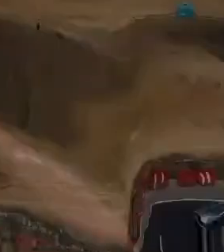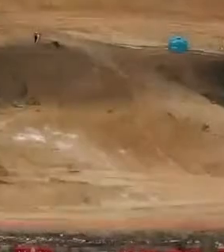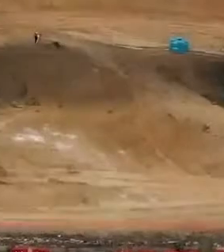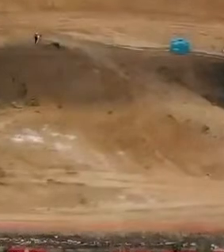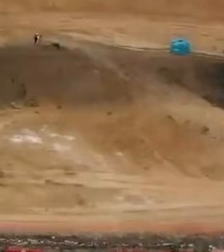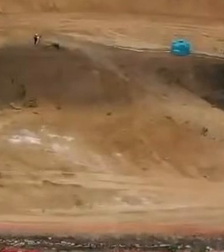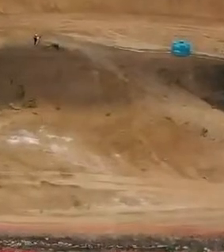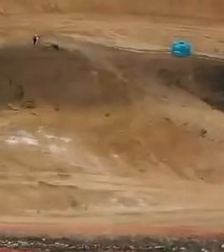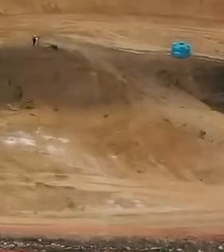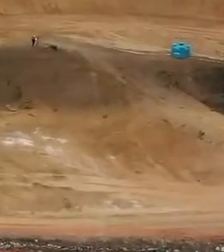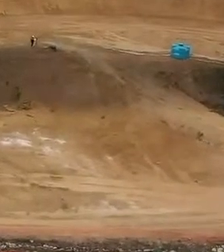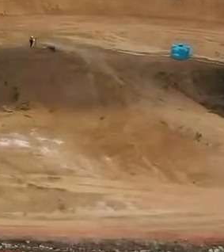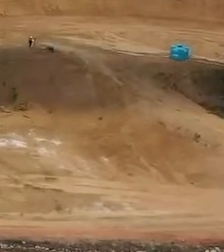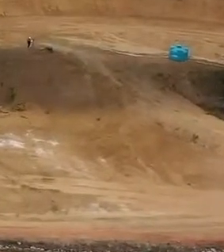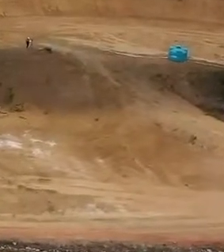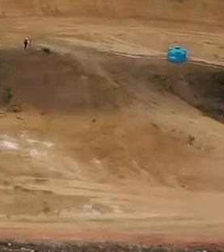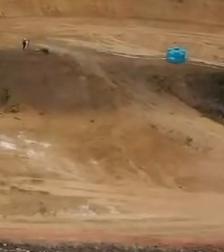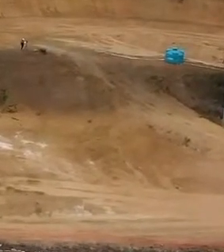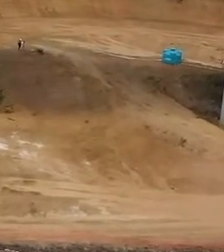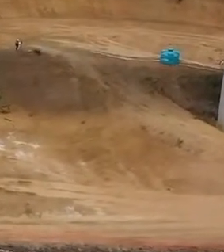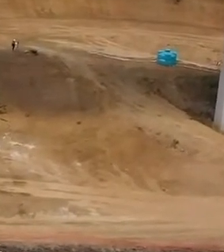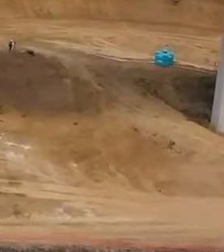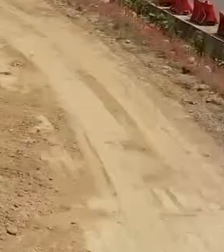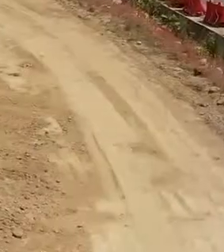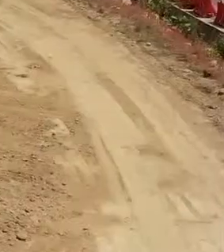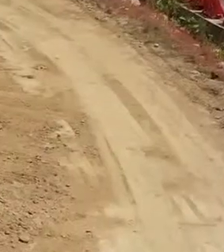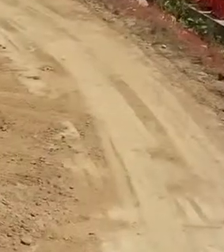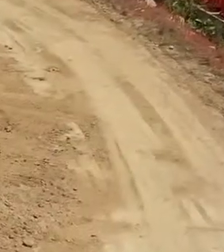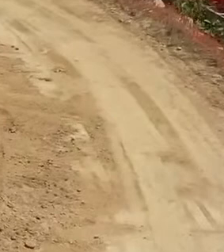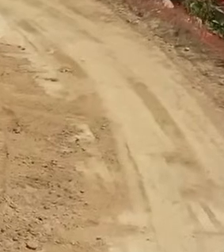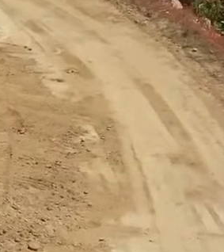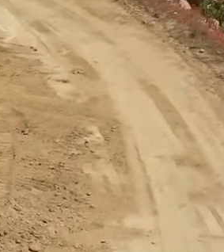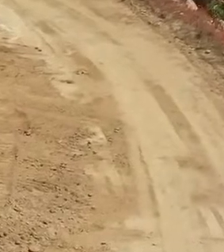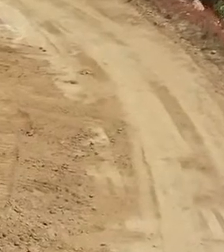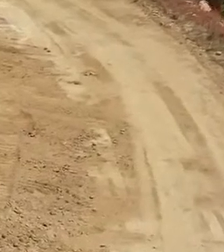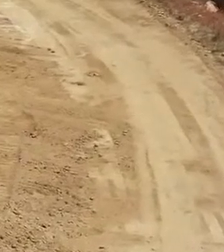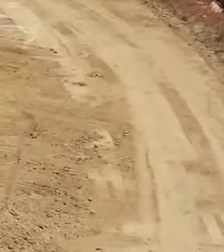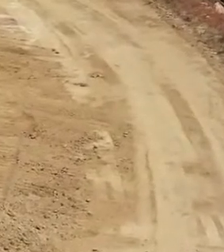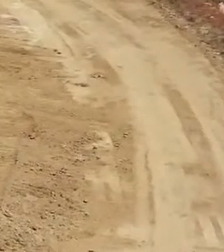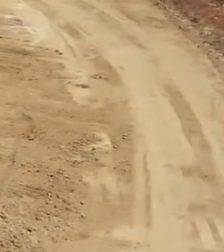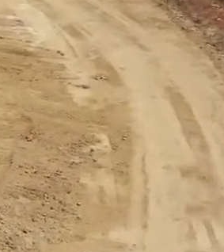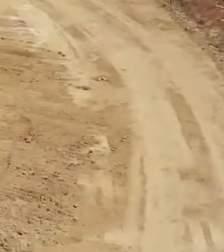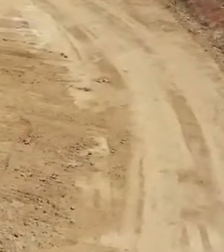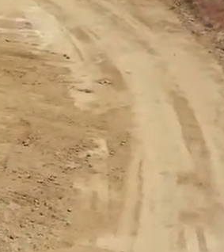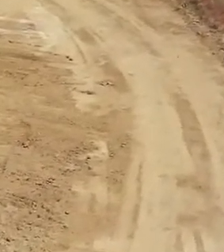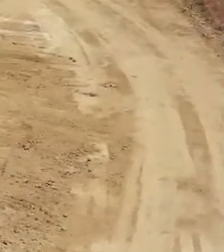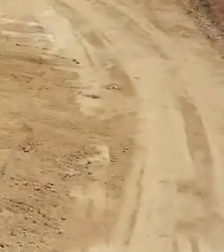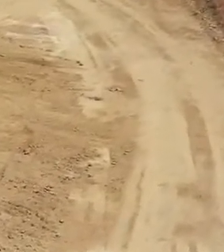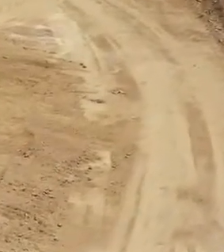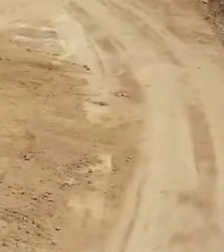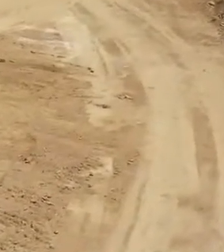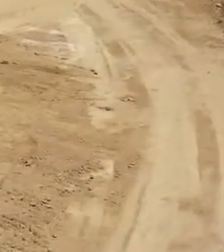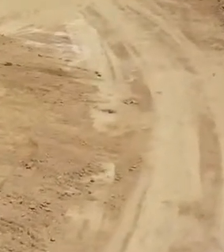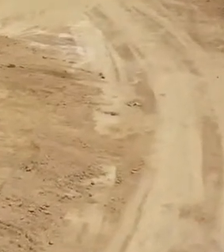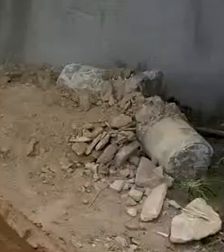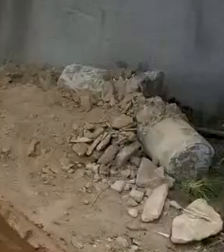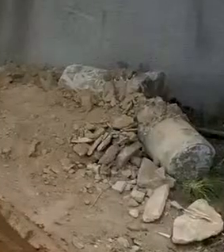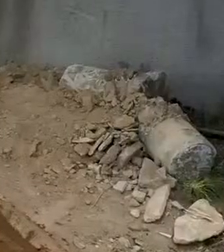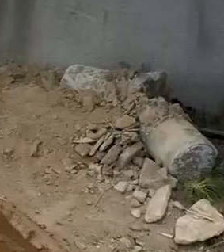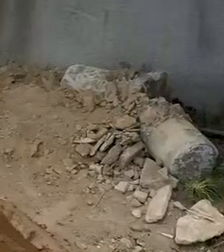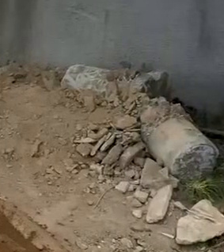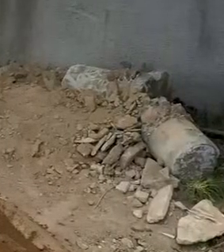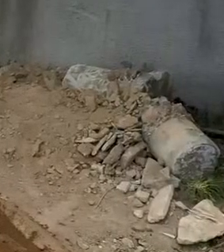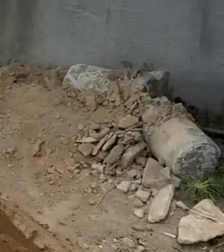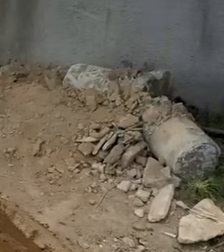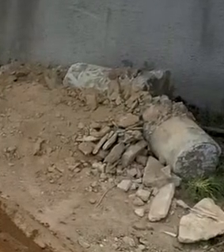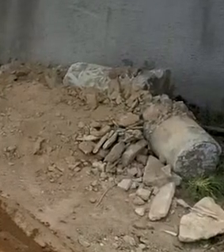Toluca. Subestación eléctrica de tracción 2. Se finalizaron los trabajos de terracerías para el acceso a la subestación y